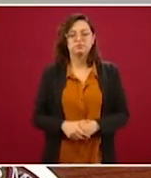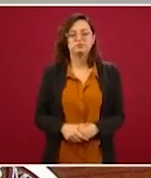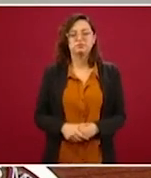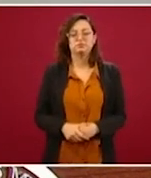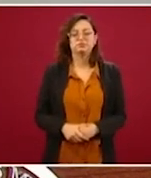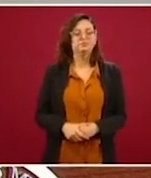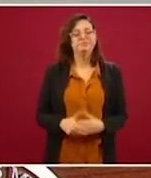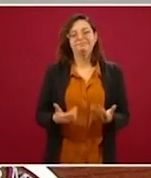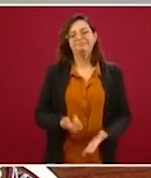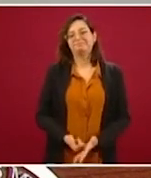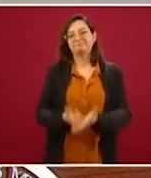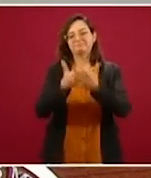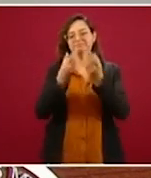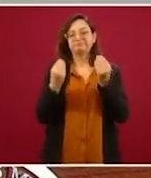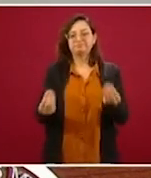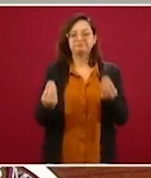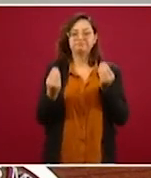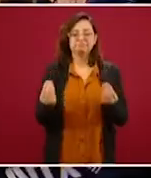va a ayudar mucho.